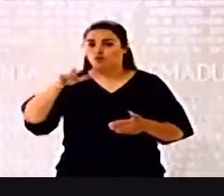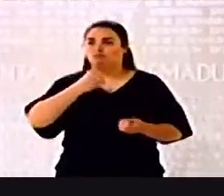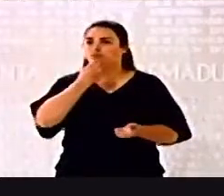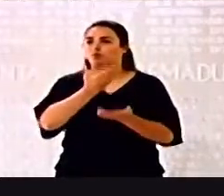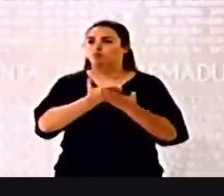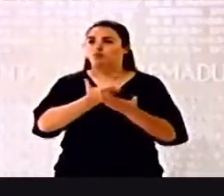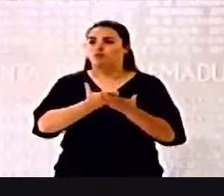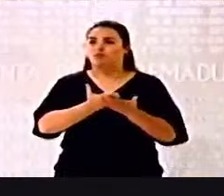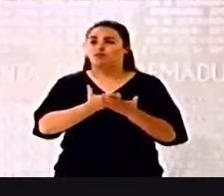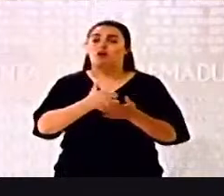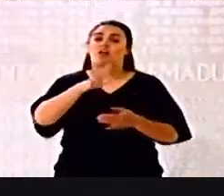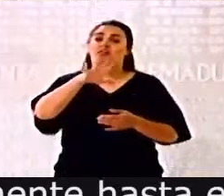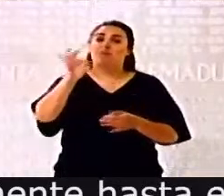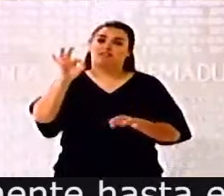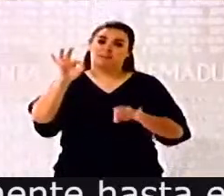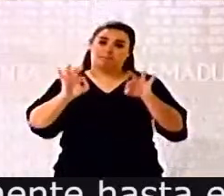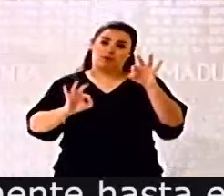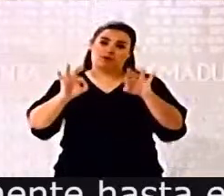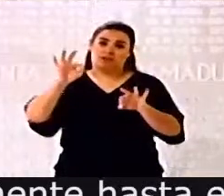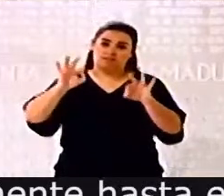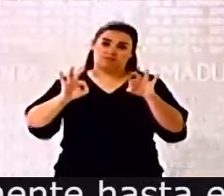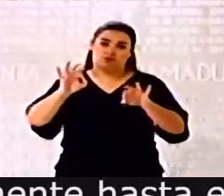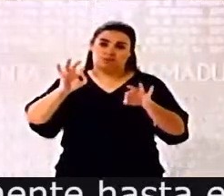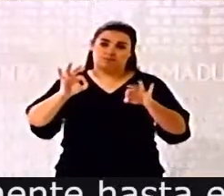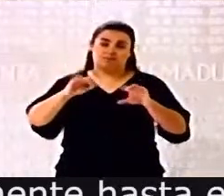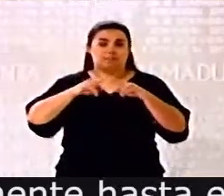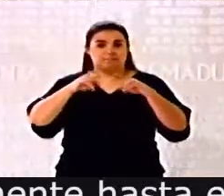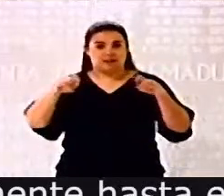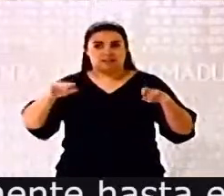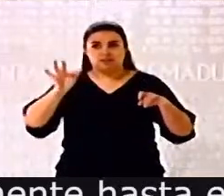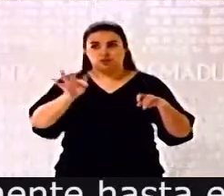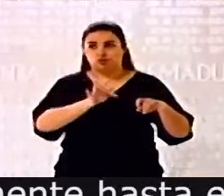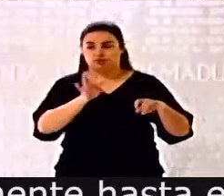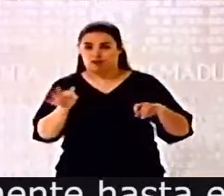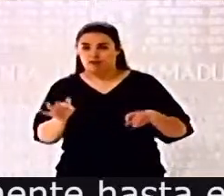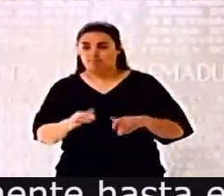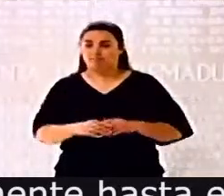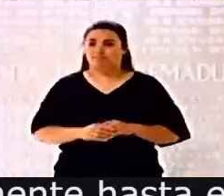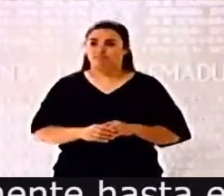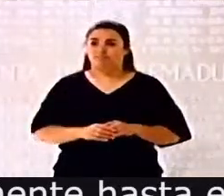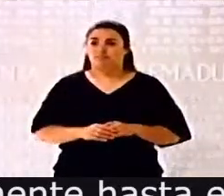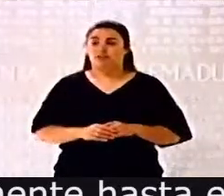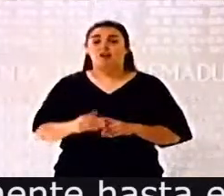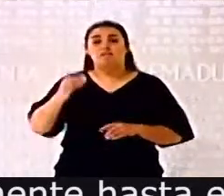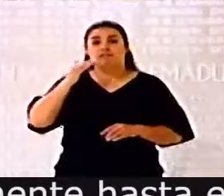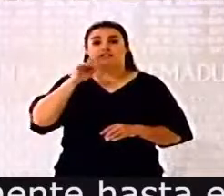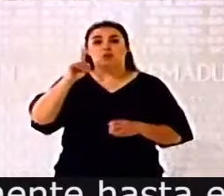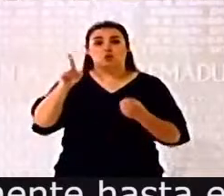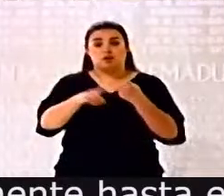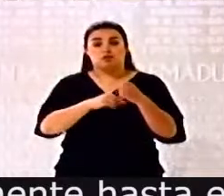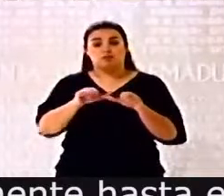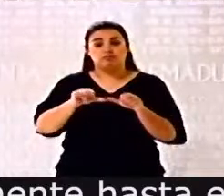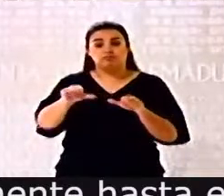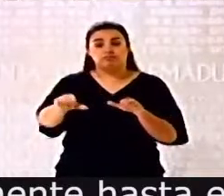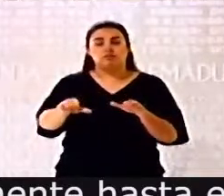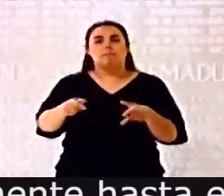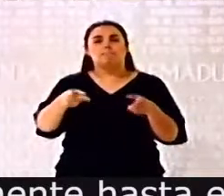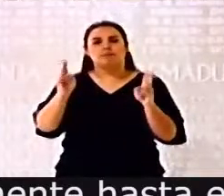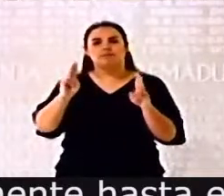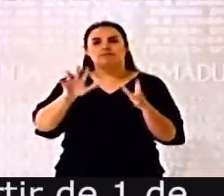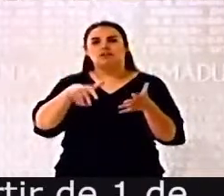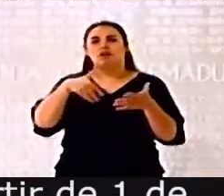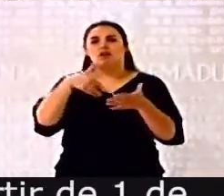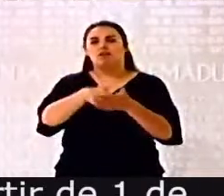que sea del 50% del total de la plaza, y a partir del 1 de agosto permitiremos que el aforo sea